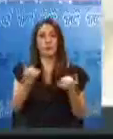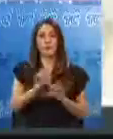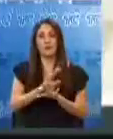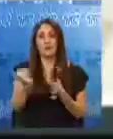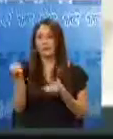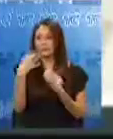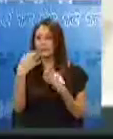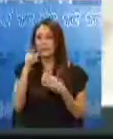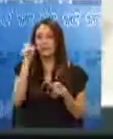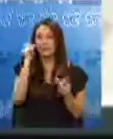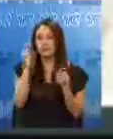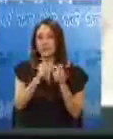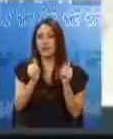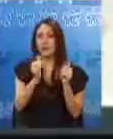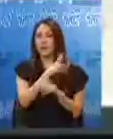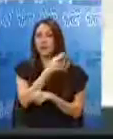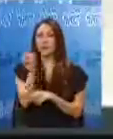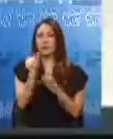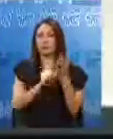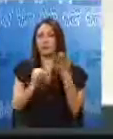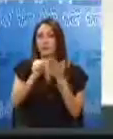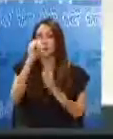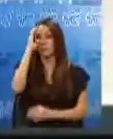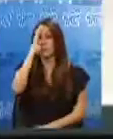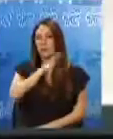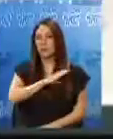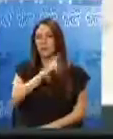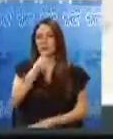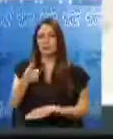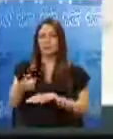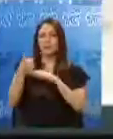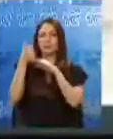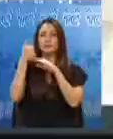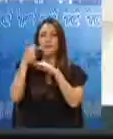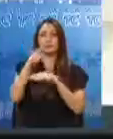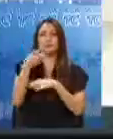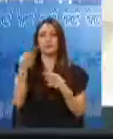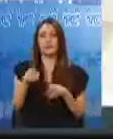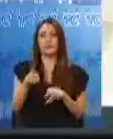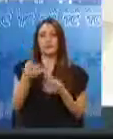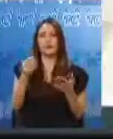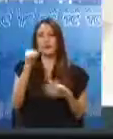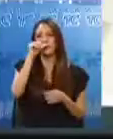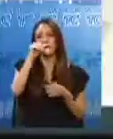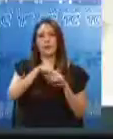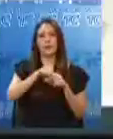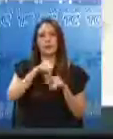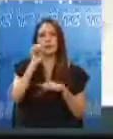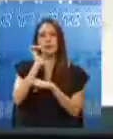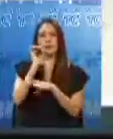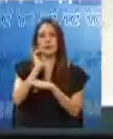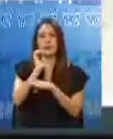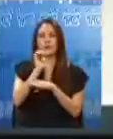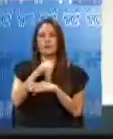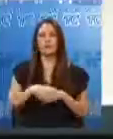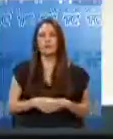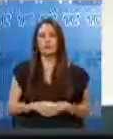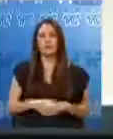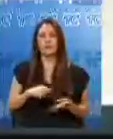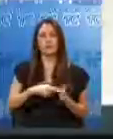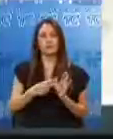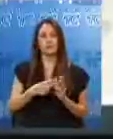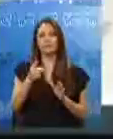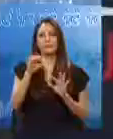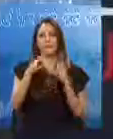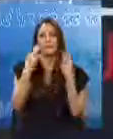revelaciones de la Fiscalía y Ministerio del Interior, aparece como la cabeza de esta supuesta red de corrupción en Petroecuador, de la cual además sería parte un